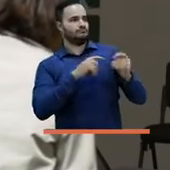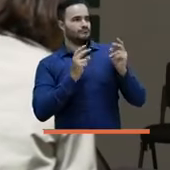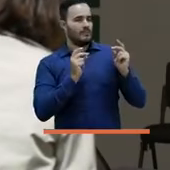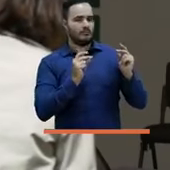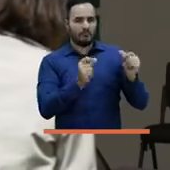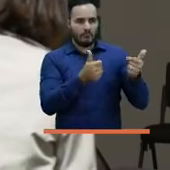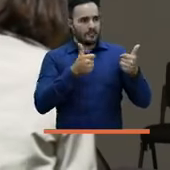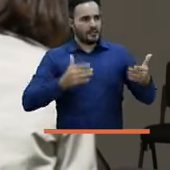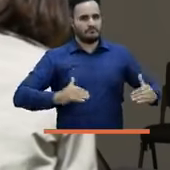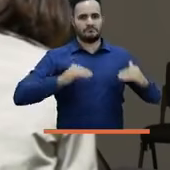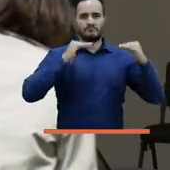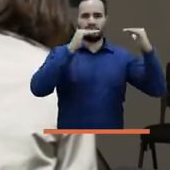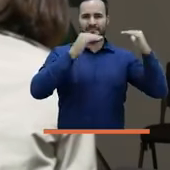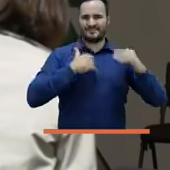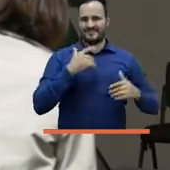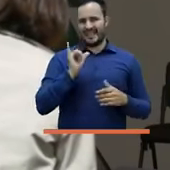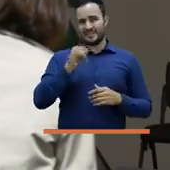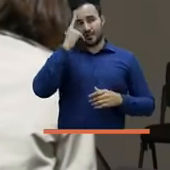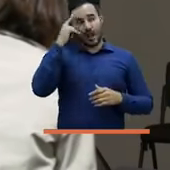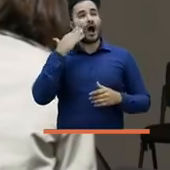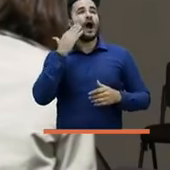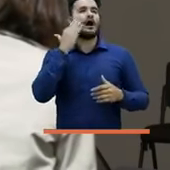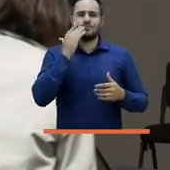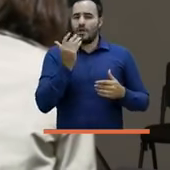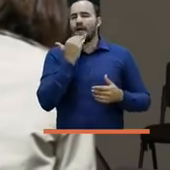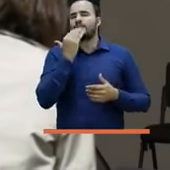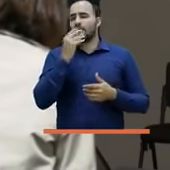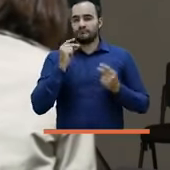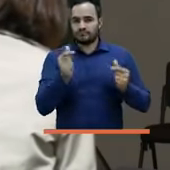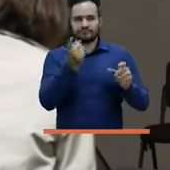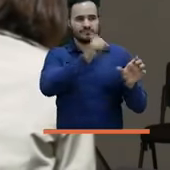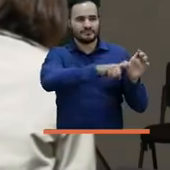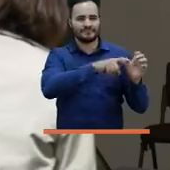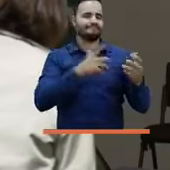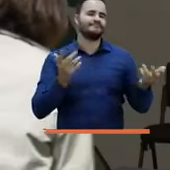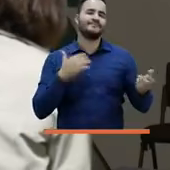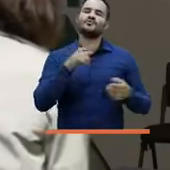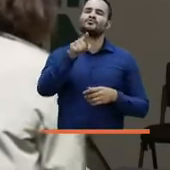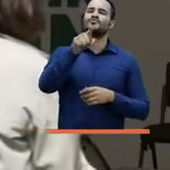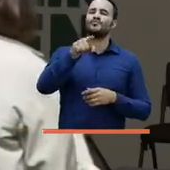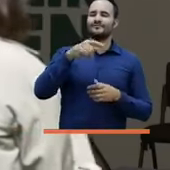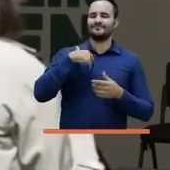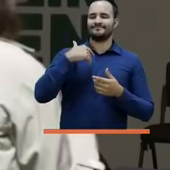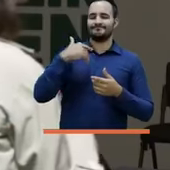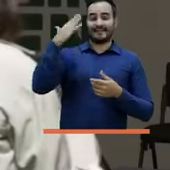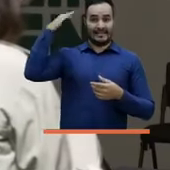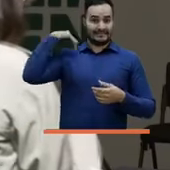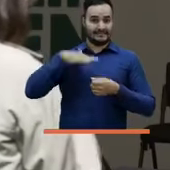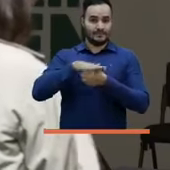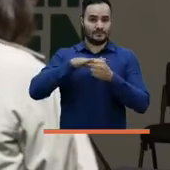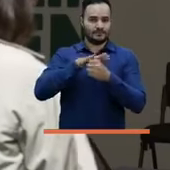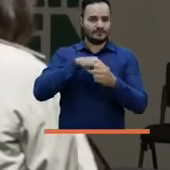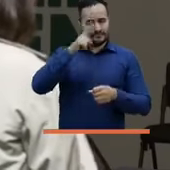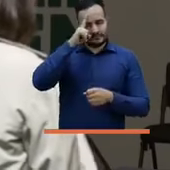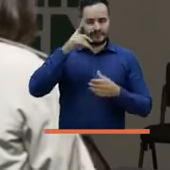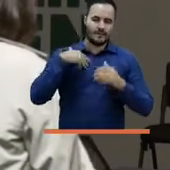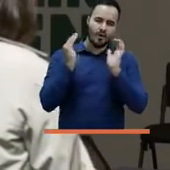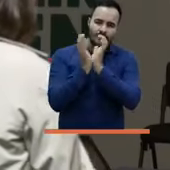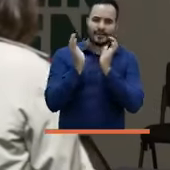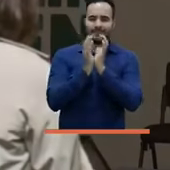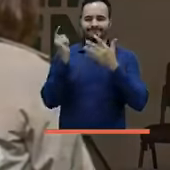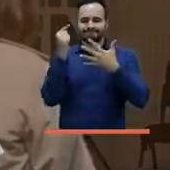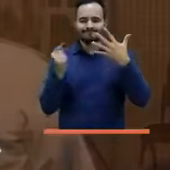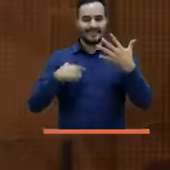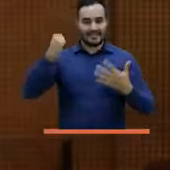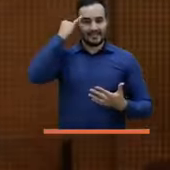llegar al deseo y a mi sueño bar ya te tocó resolver esta situación desde el lugar incluso con las herramientas que ustedes -en con fama